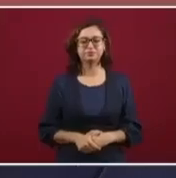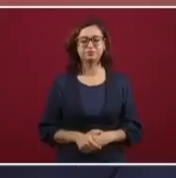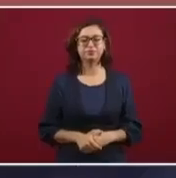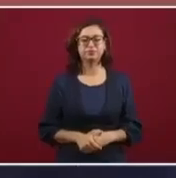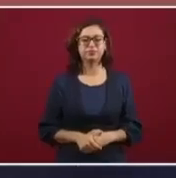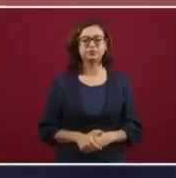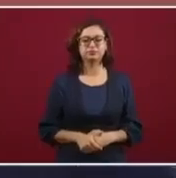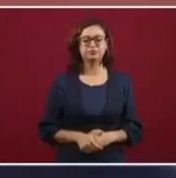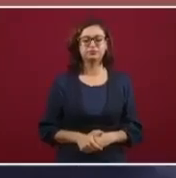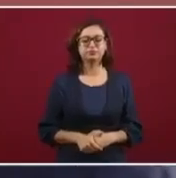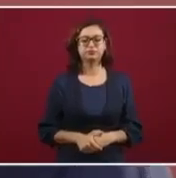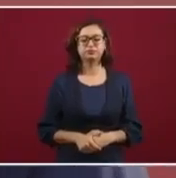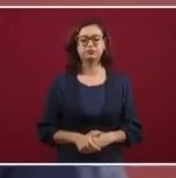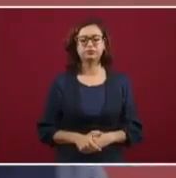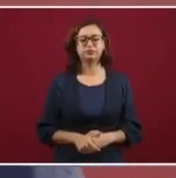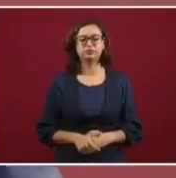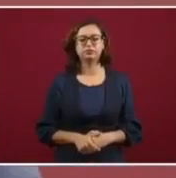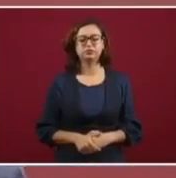un